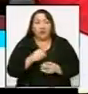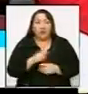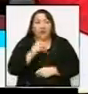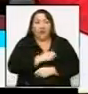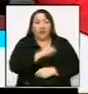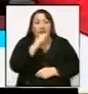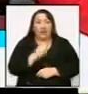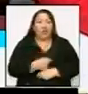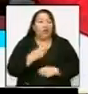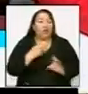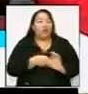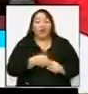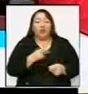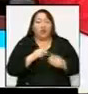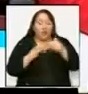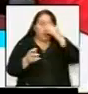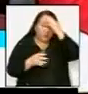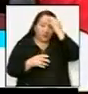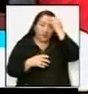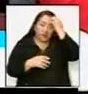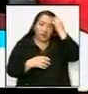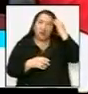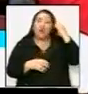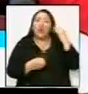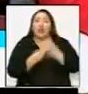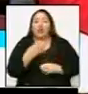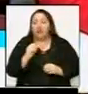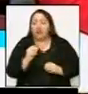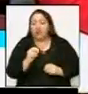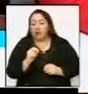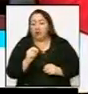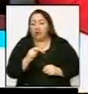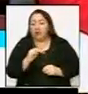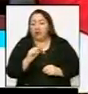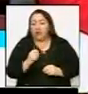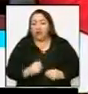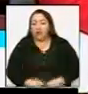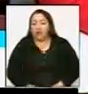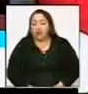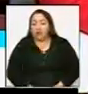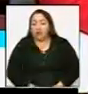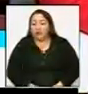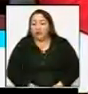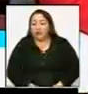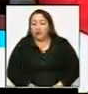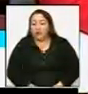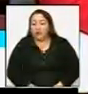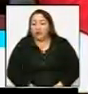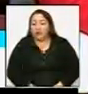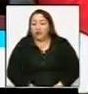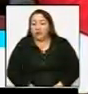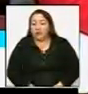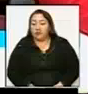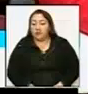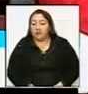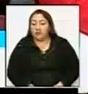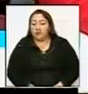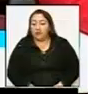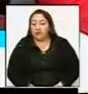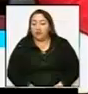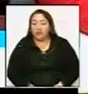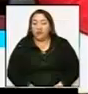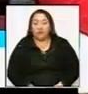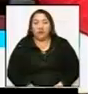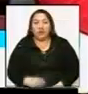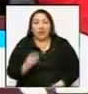en Tacna no podrías hacerlo en Arequipa o en el norte del país. Así que yo creo que ya que